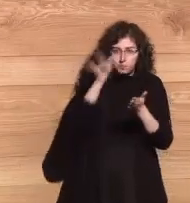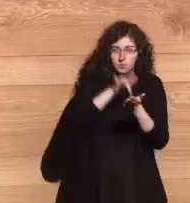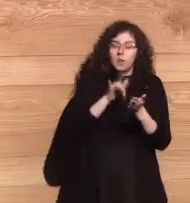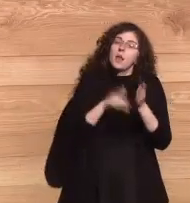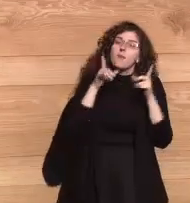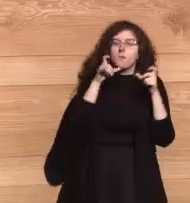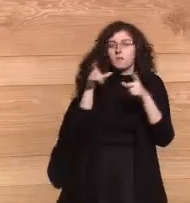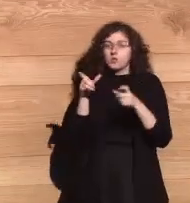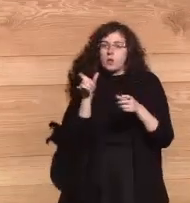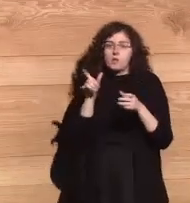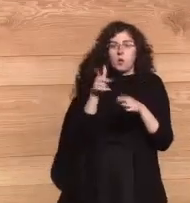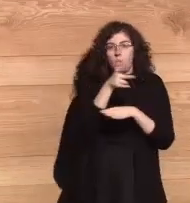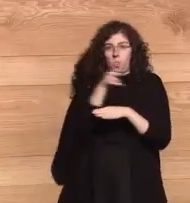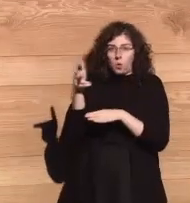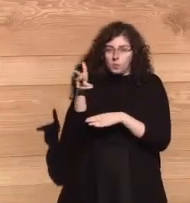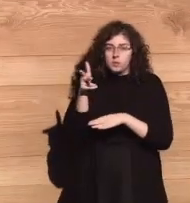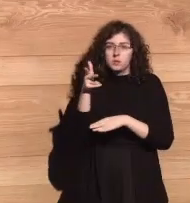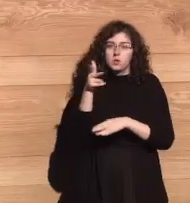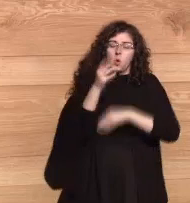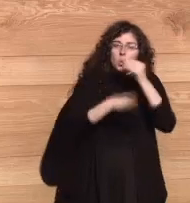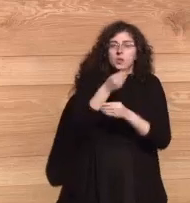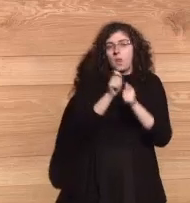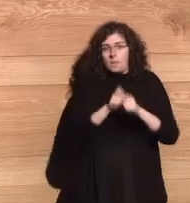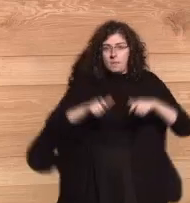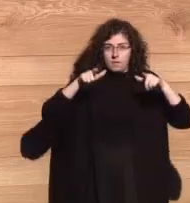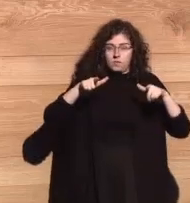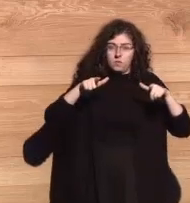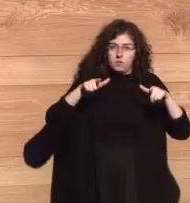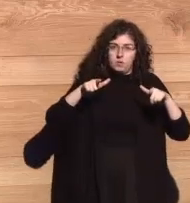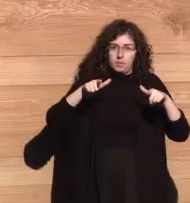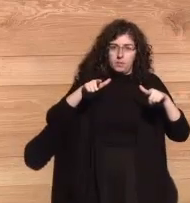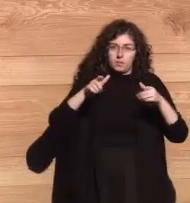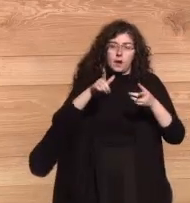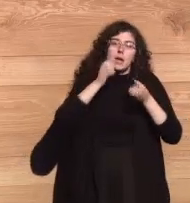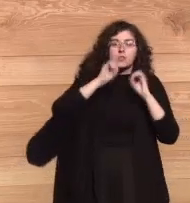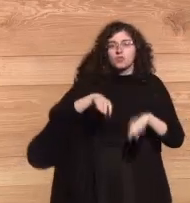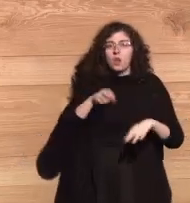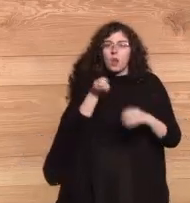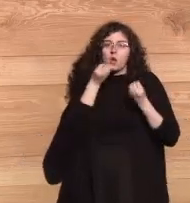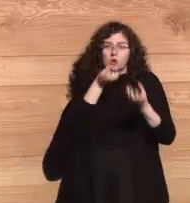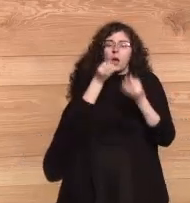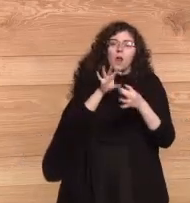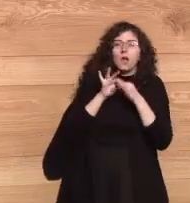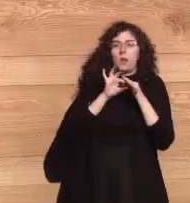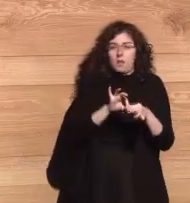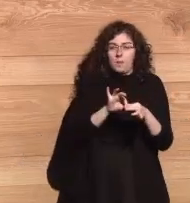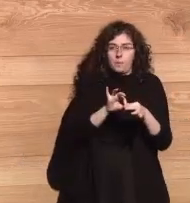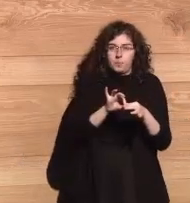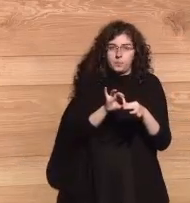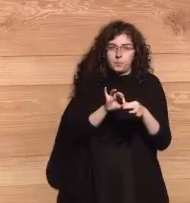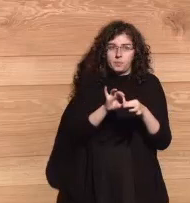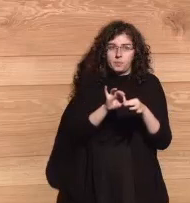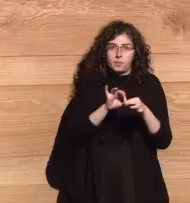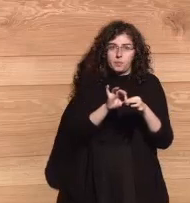para fotógrafos documentales que estaban utilizando la plataforma para contar historias sobre